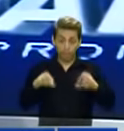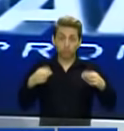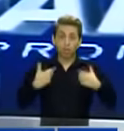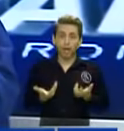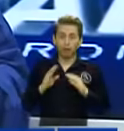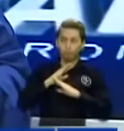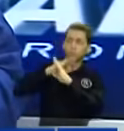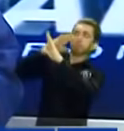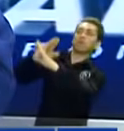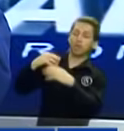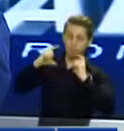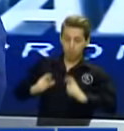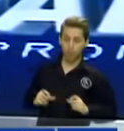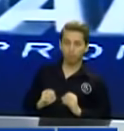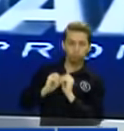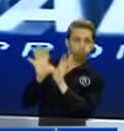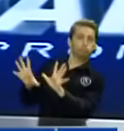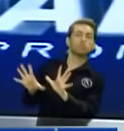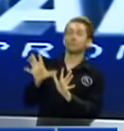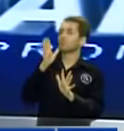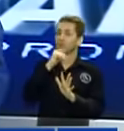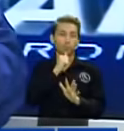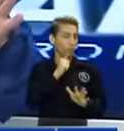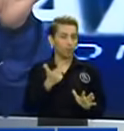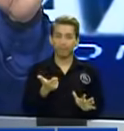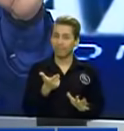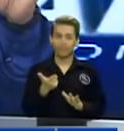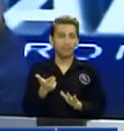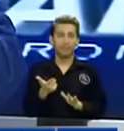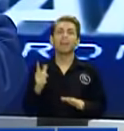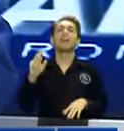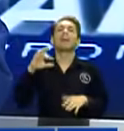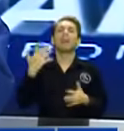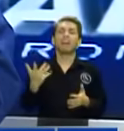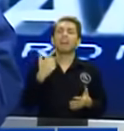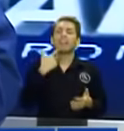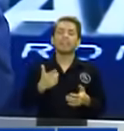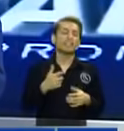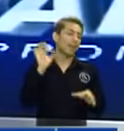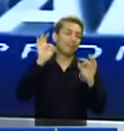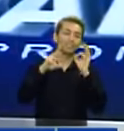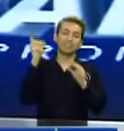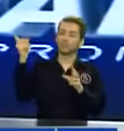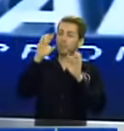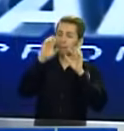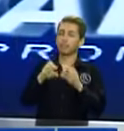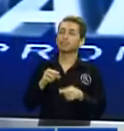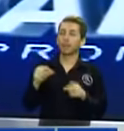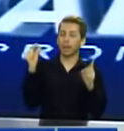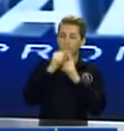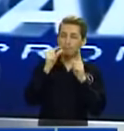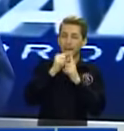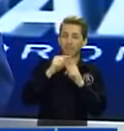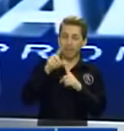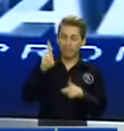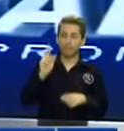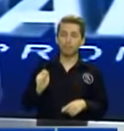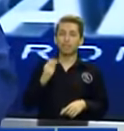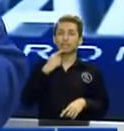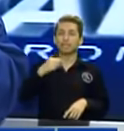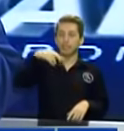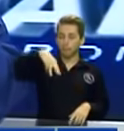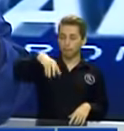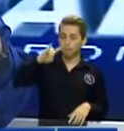ver, y en la expresión que alguien utilizó, es que el muerterío, no. Si no se puede obviar el muerterío, si lo hubiera no se podría